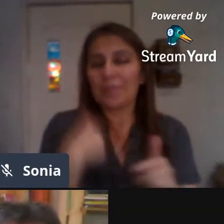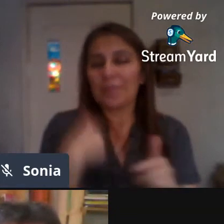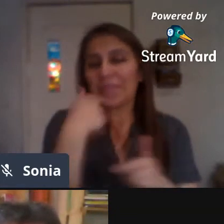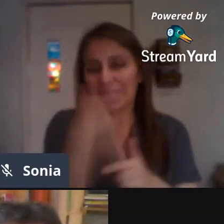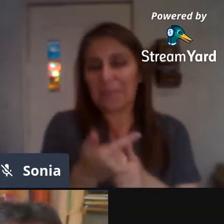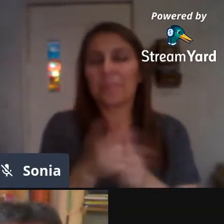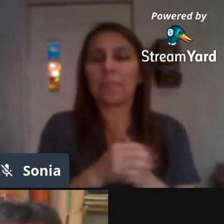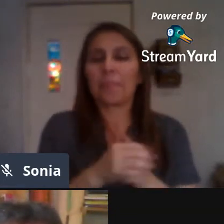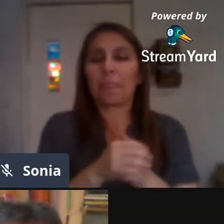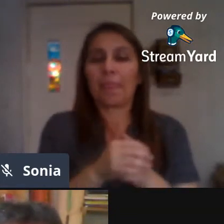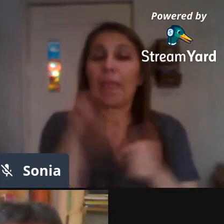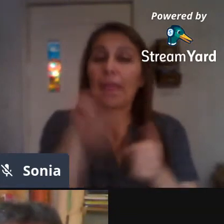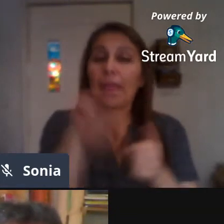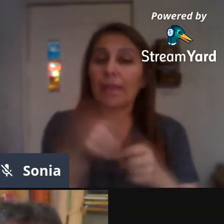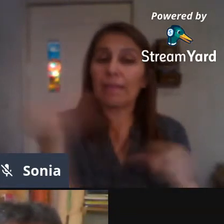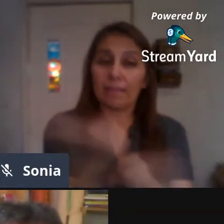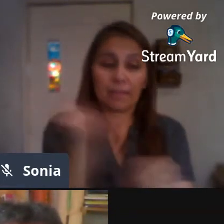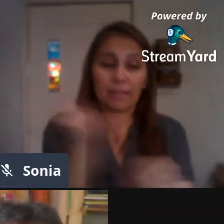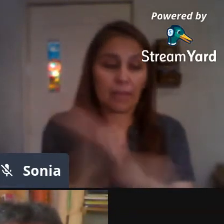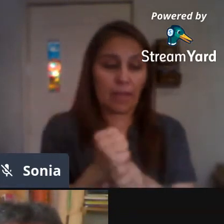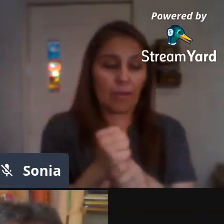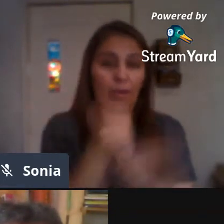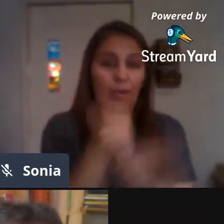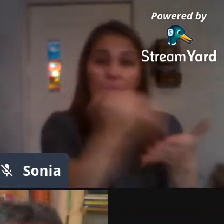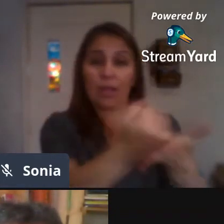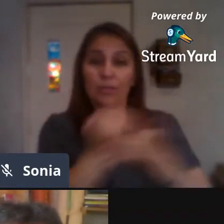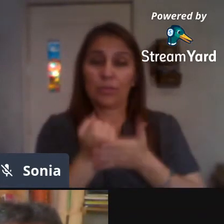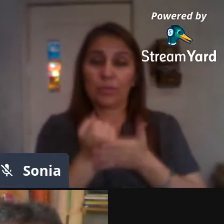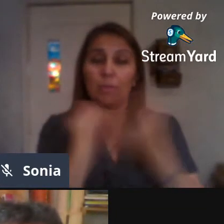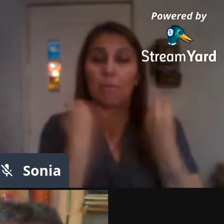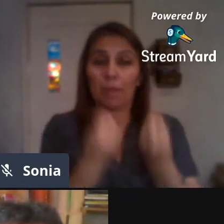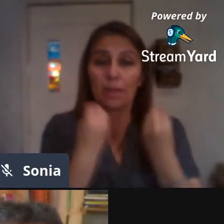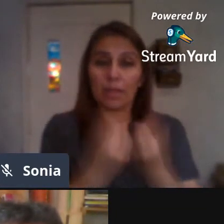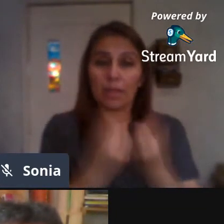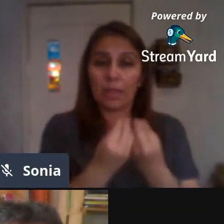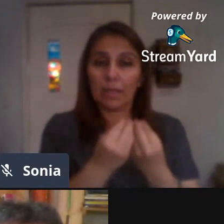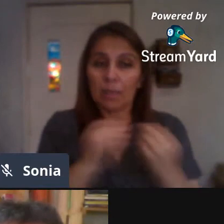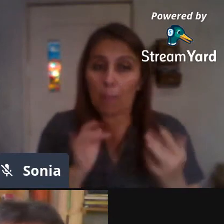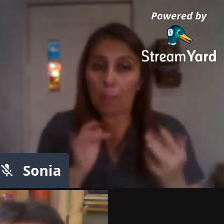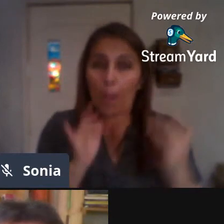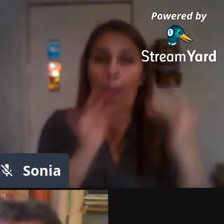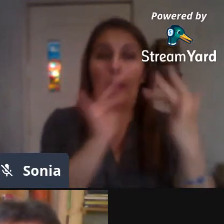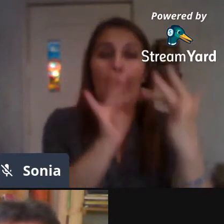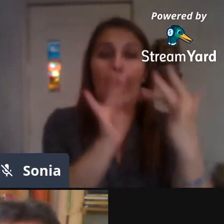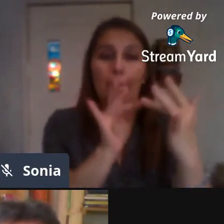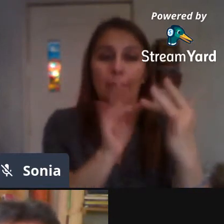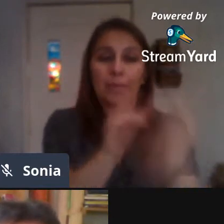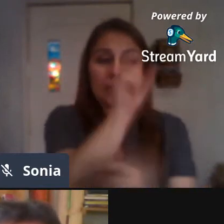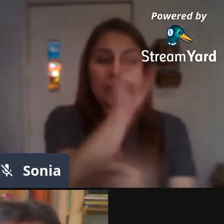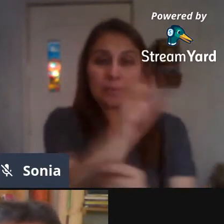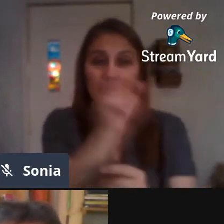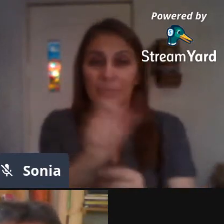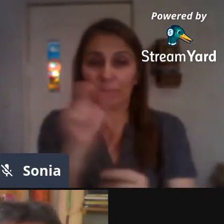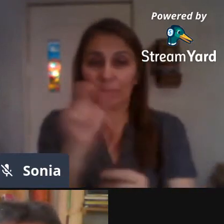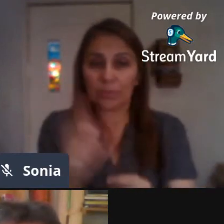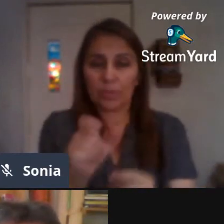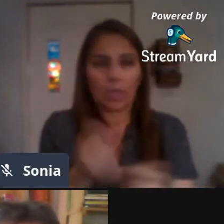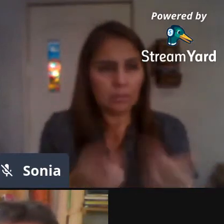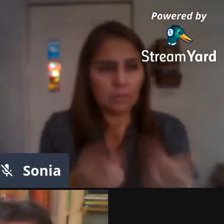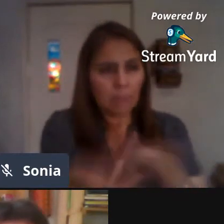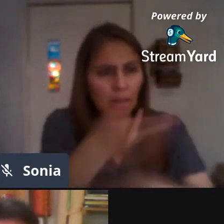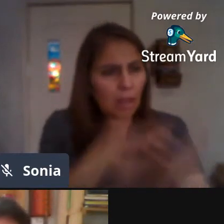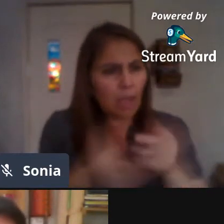este ejercicio pues nos permite acercarnos un poco a la gente y poder hablar de lo que ha sido realmente de esa repartición